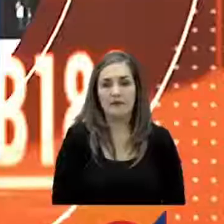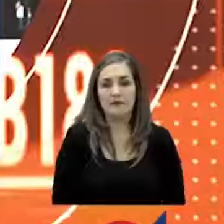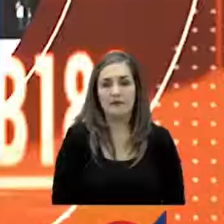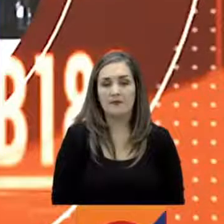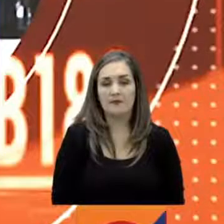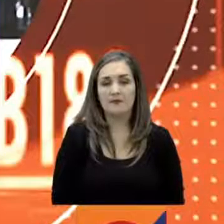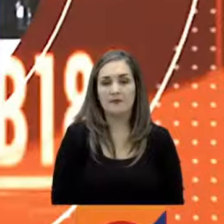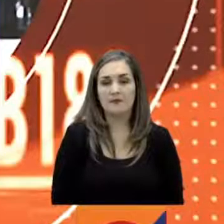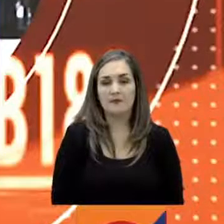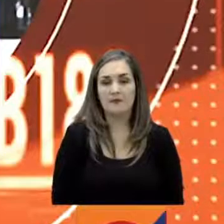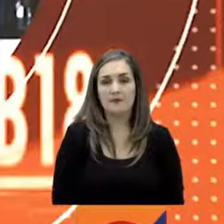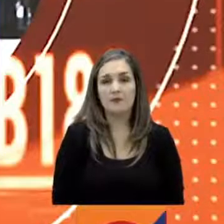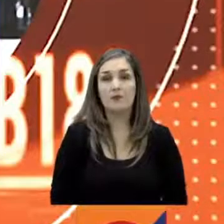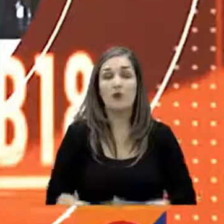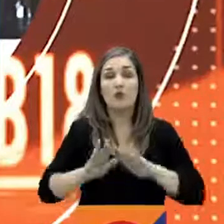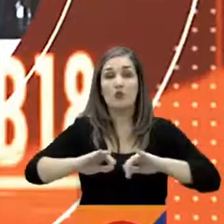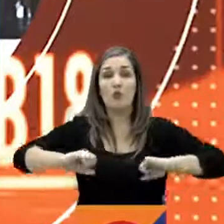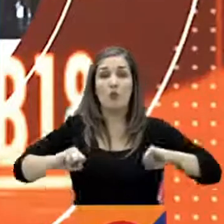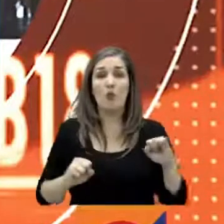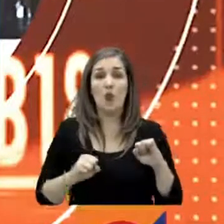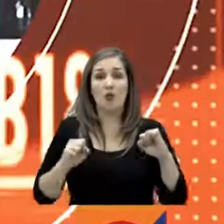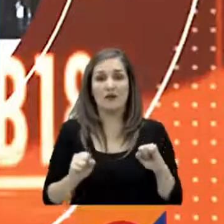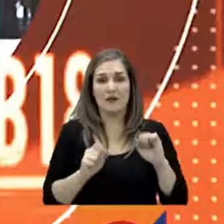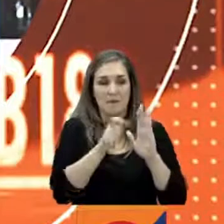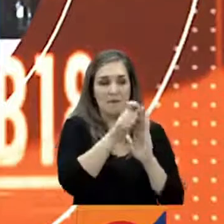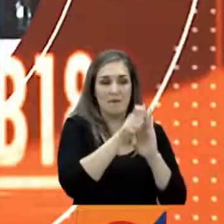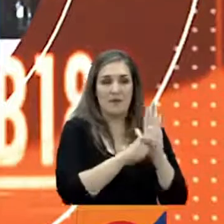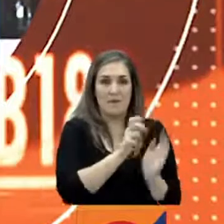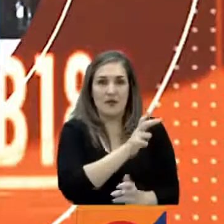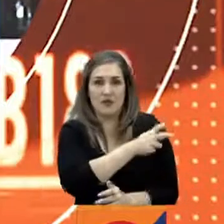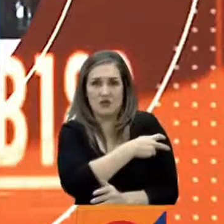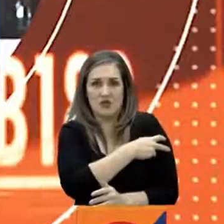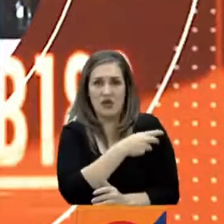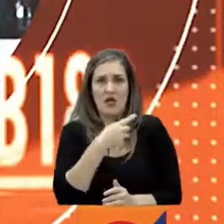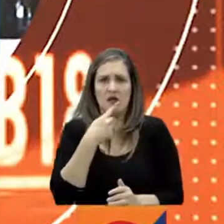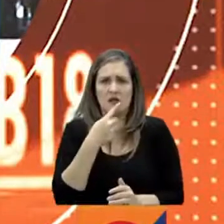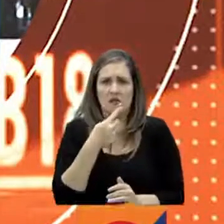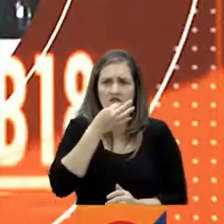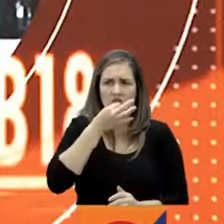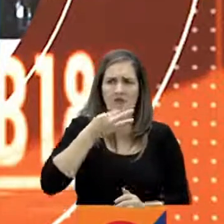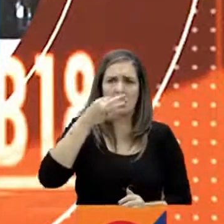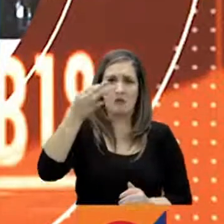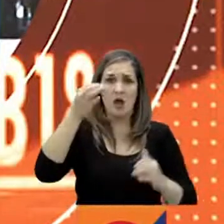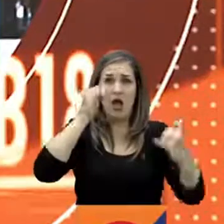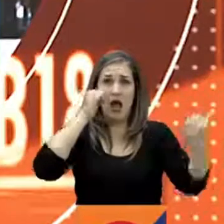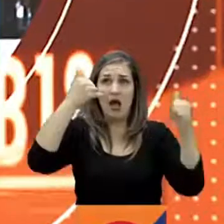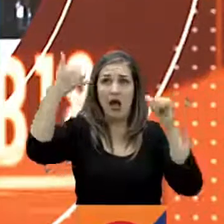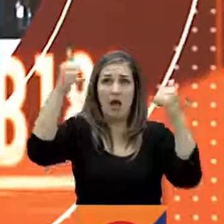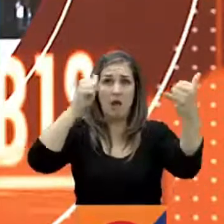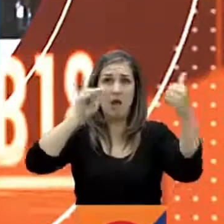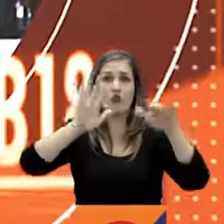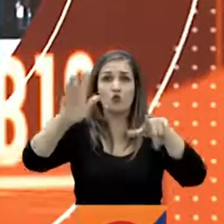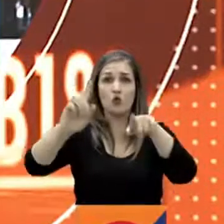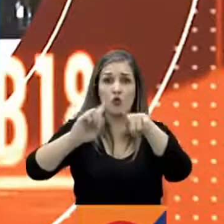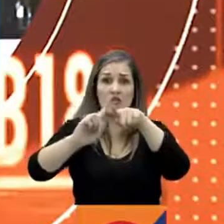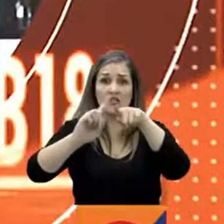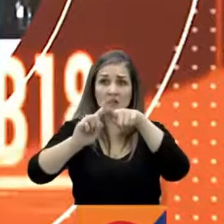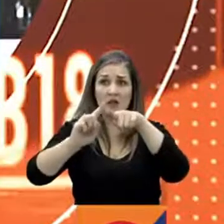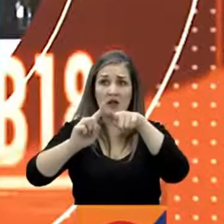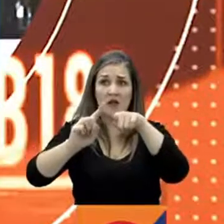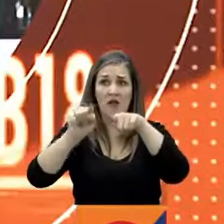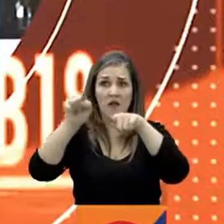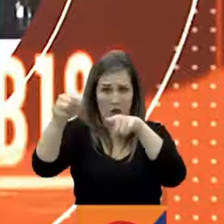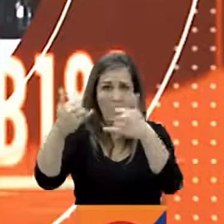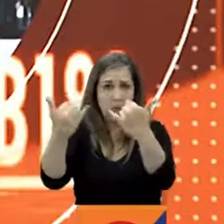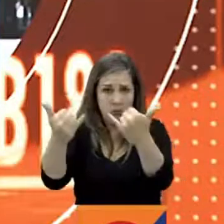Y la Personería de Bogotá denunció que las cámaras de vigilancia del sistema Transmilenio, a pesar de estar en operación, no están conectadas con la